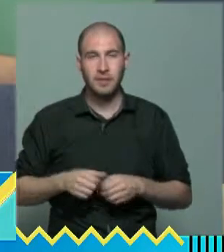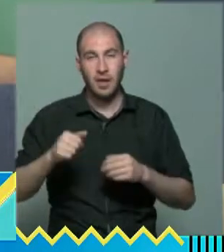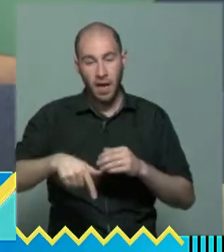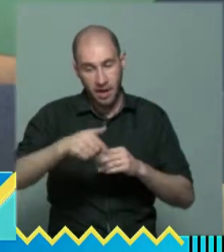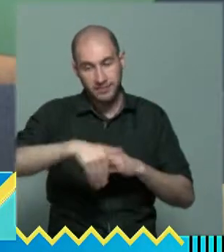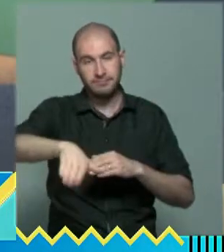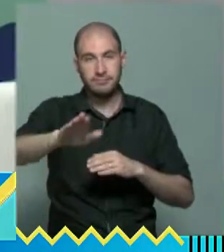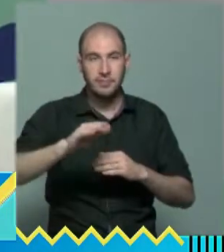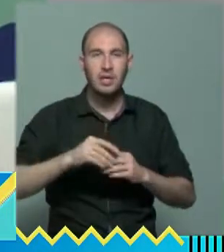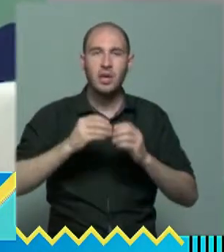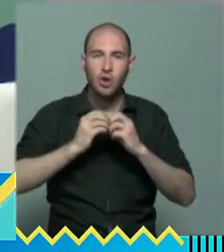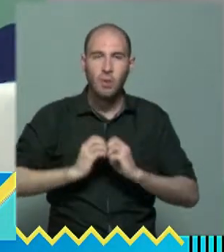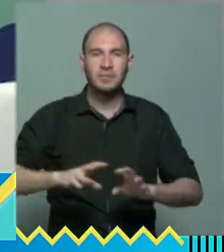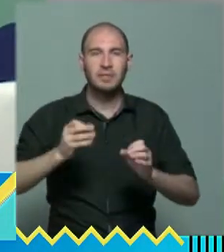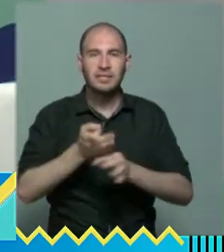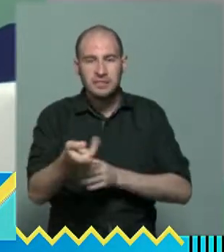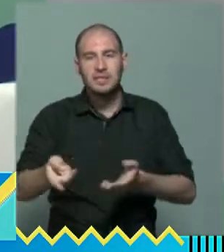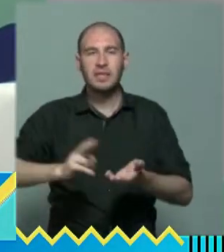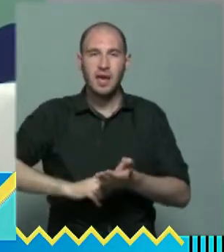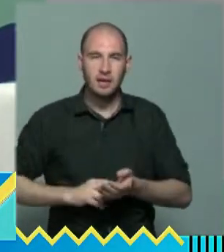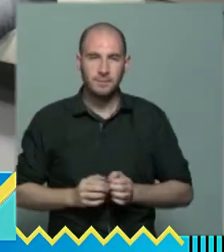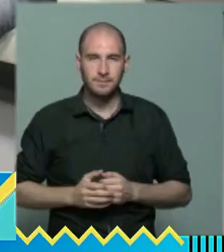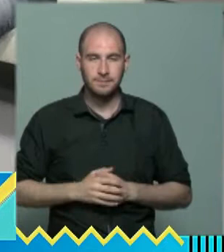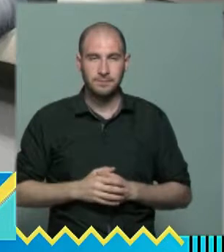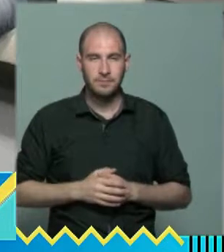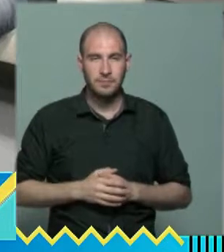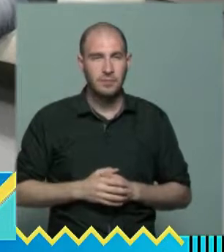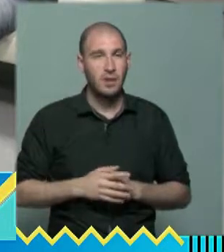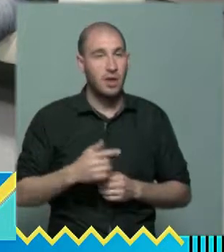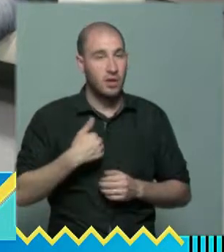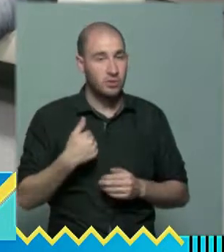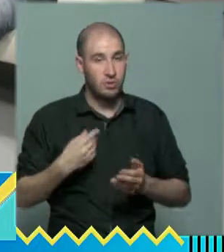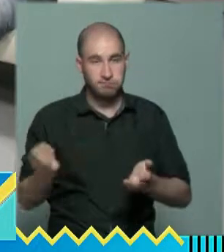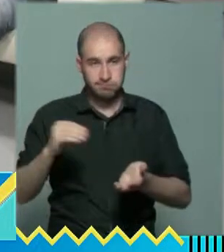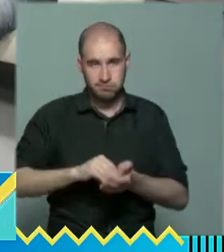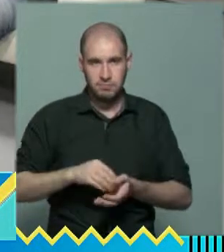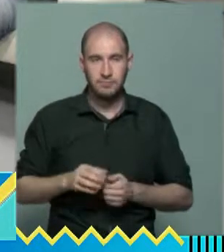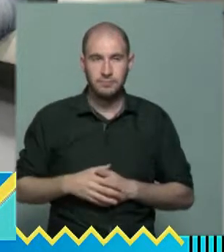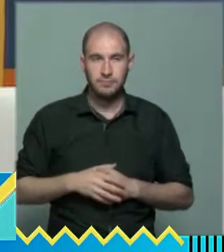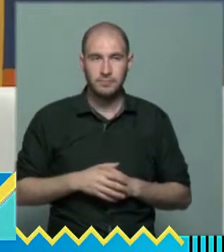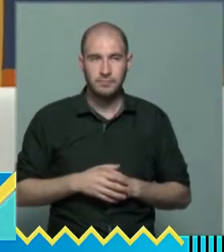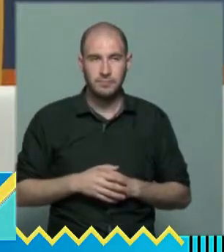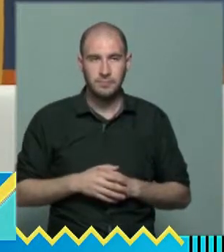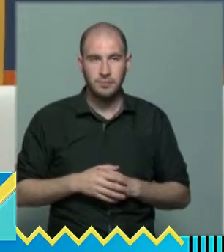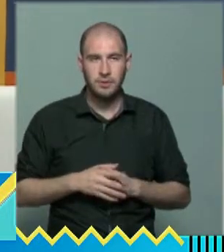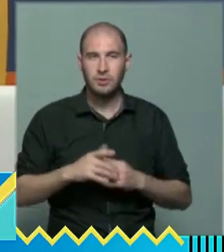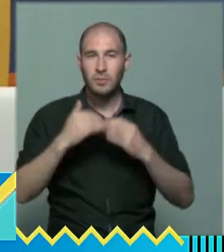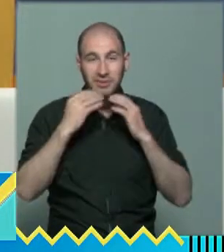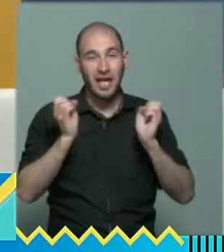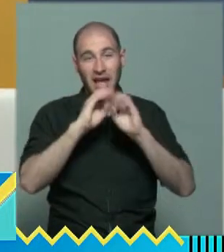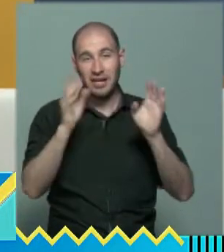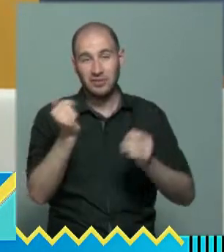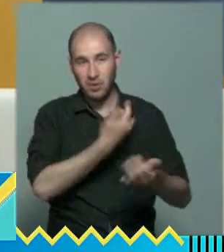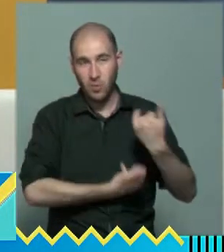hay que partir para reeducar en este aspecto, ¿no? Yo quisiera hacer un aporte, más allá que la aclaración que quiere